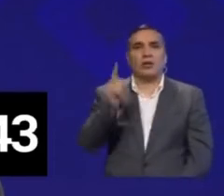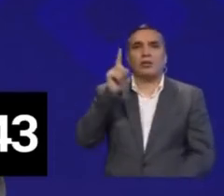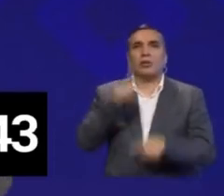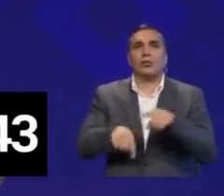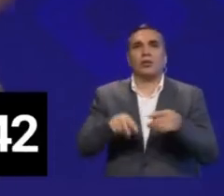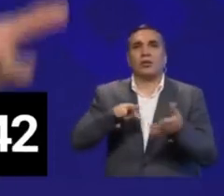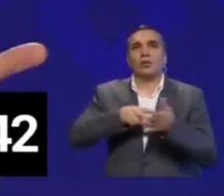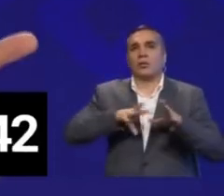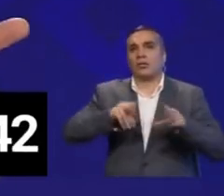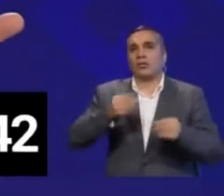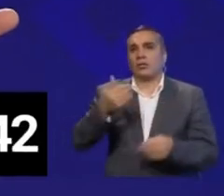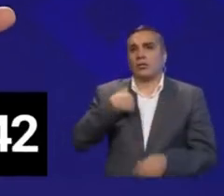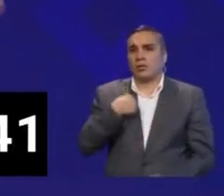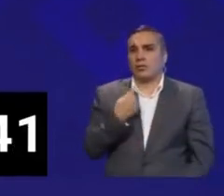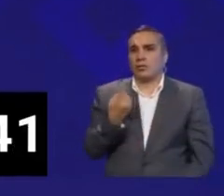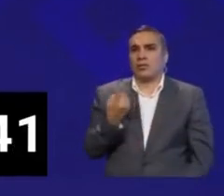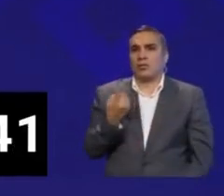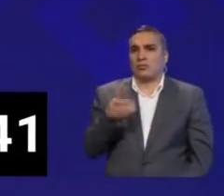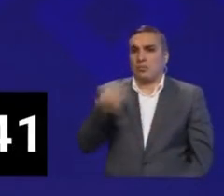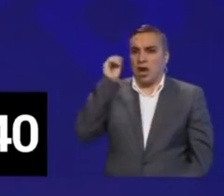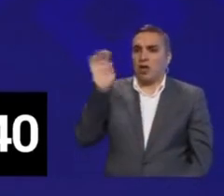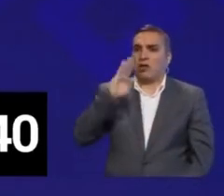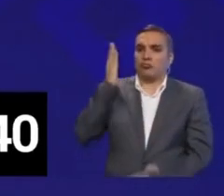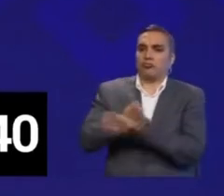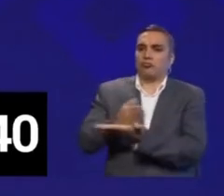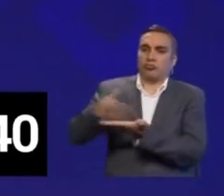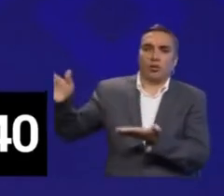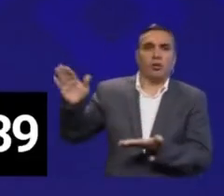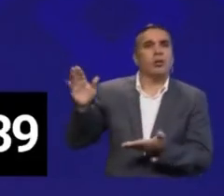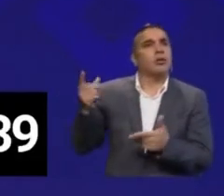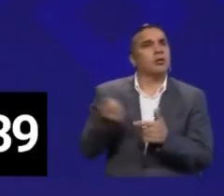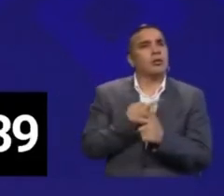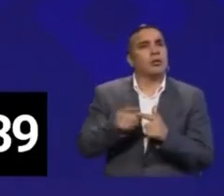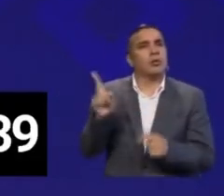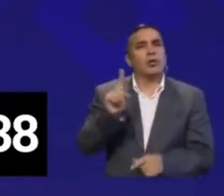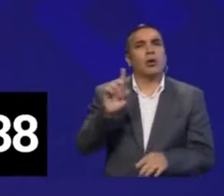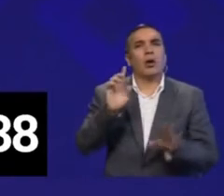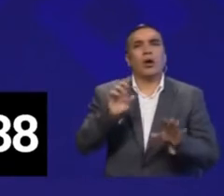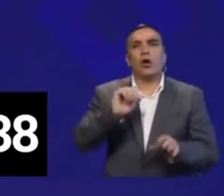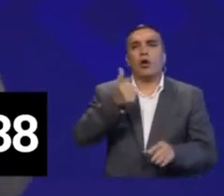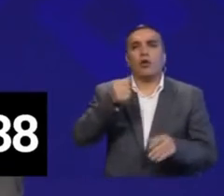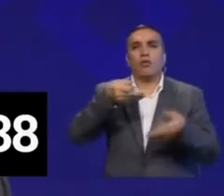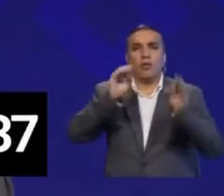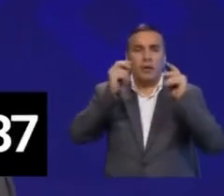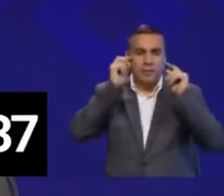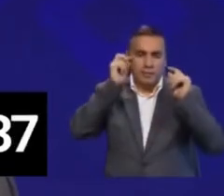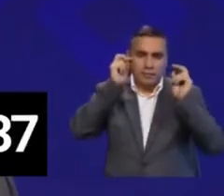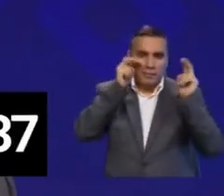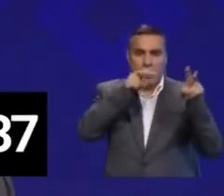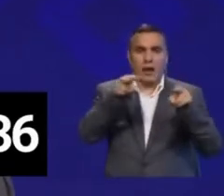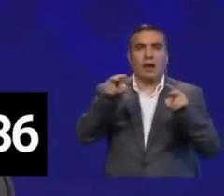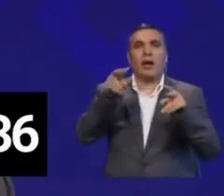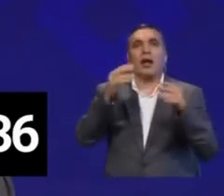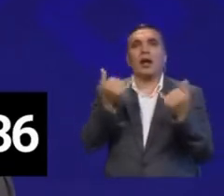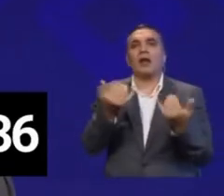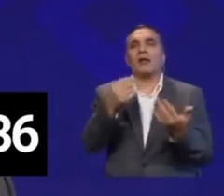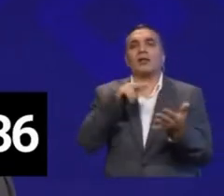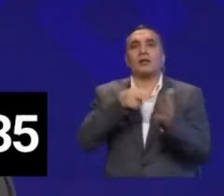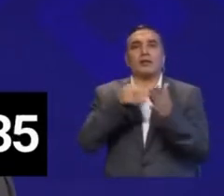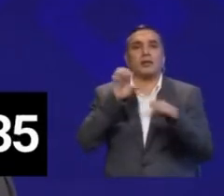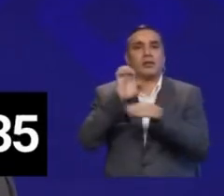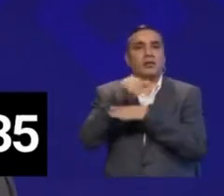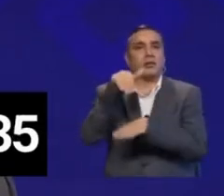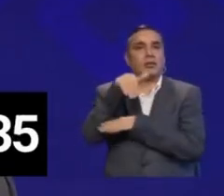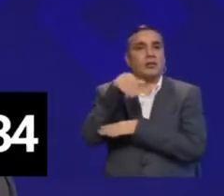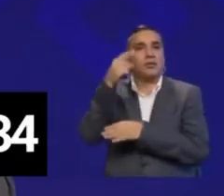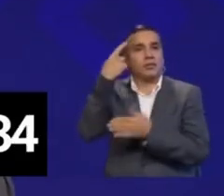podemos quitarle lo único que tiene. Entonces, ahora tenemos que ver con otra mirada. Ahora es el recobrar de los